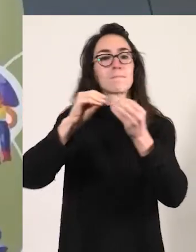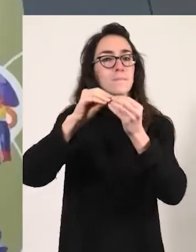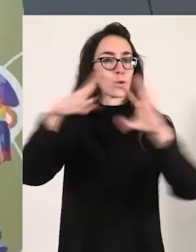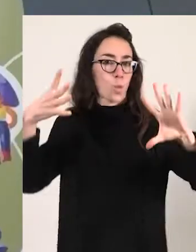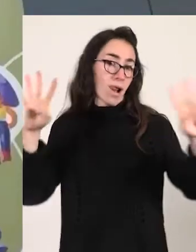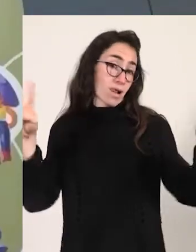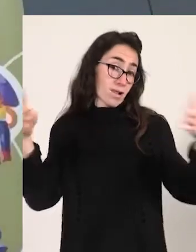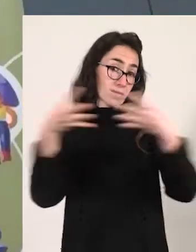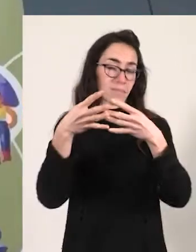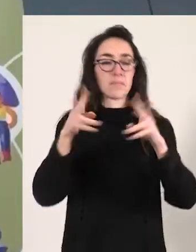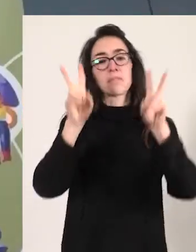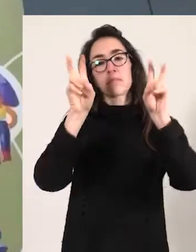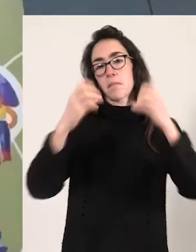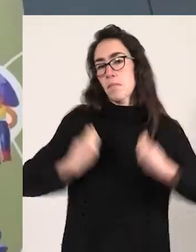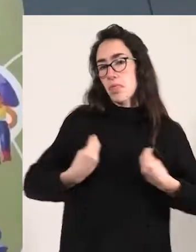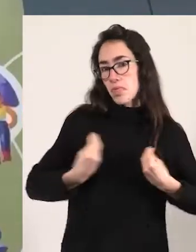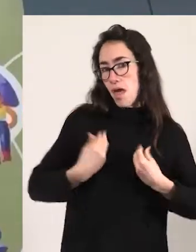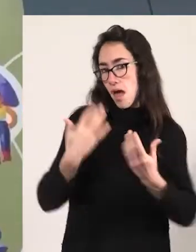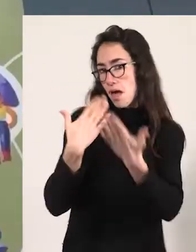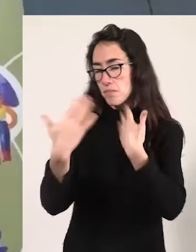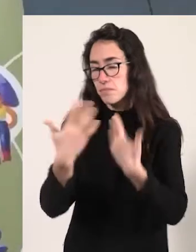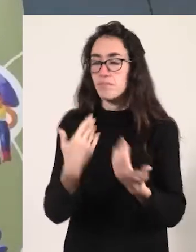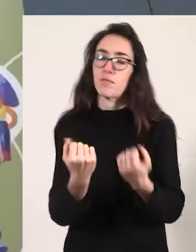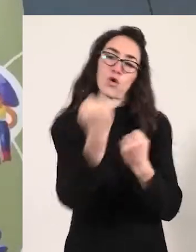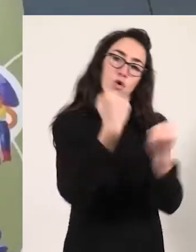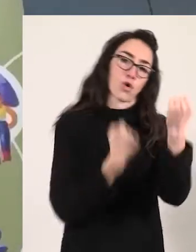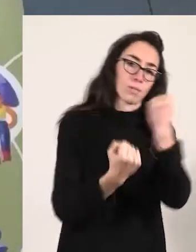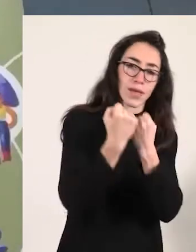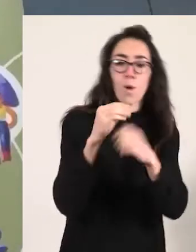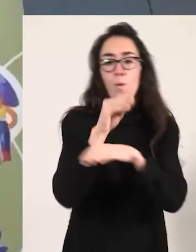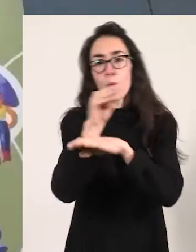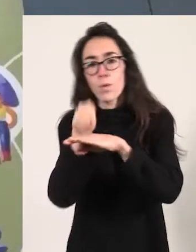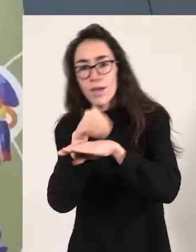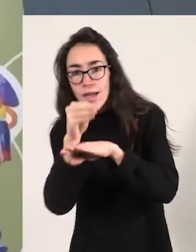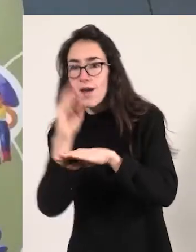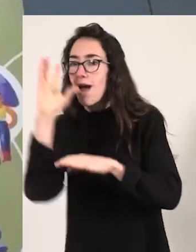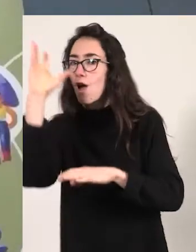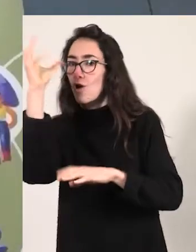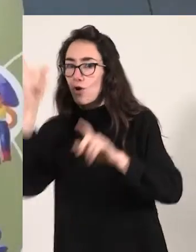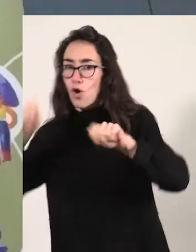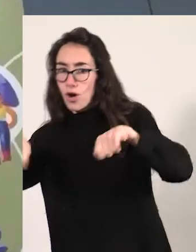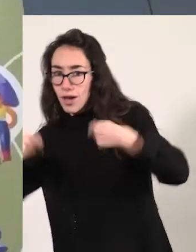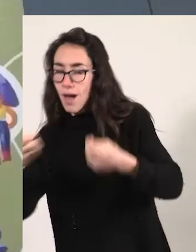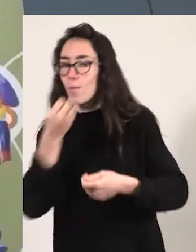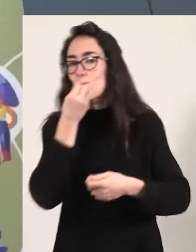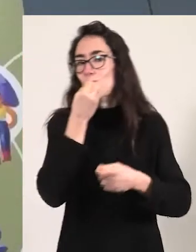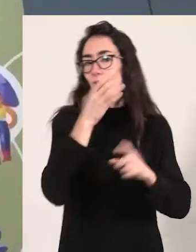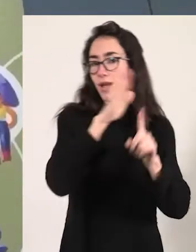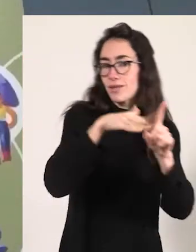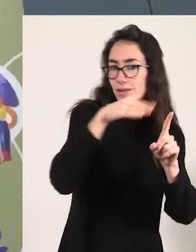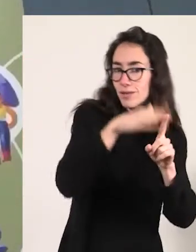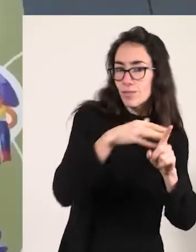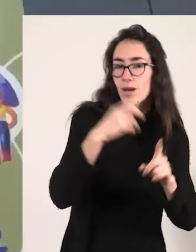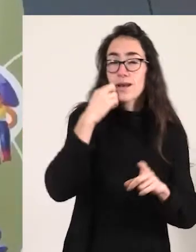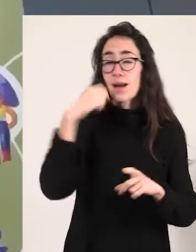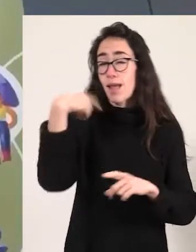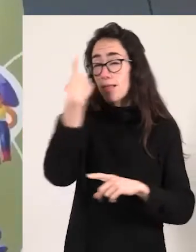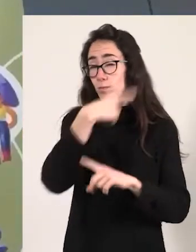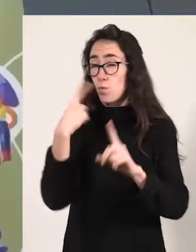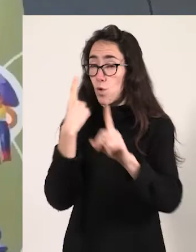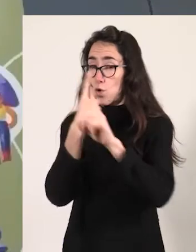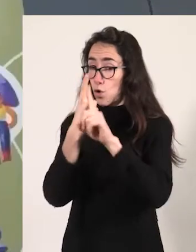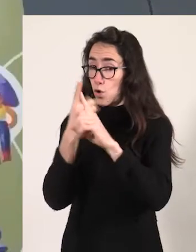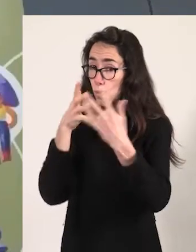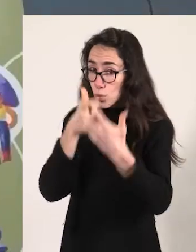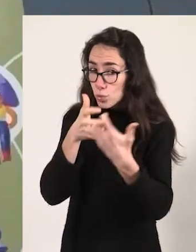feministas donde se conversa sobre la propia vida, la economía, los cuidados, la ecología, los buenos tratos, la lucha